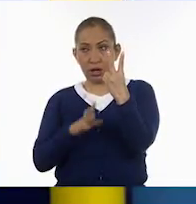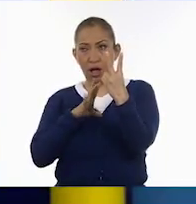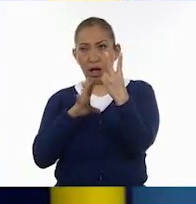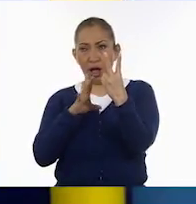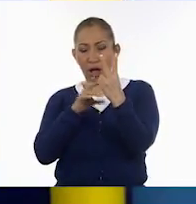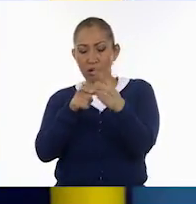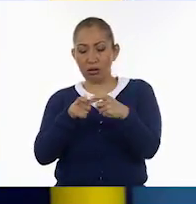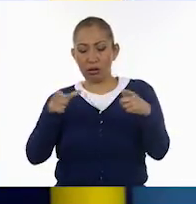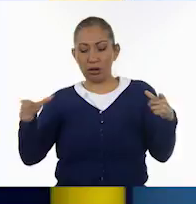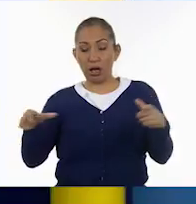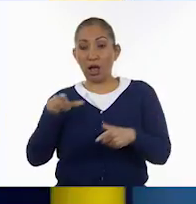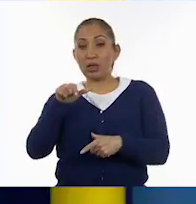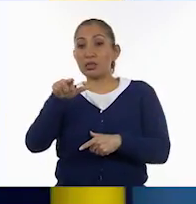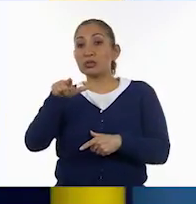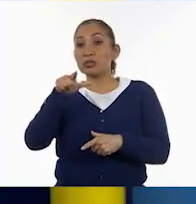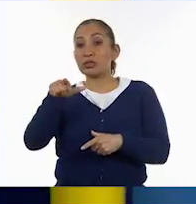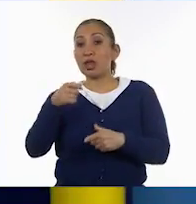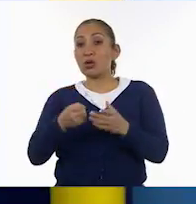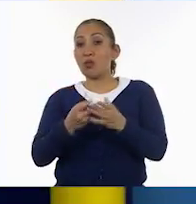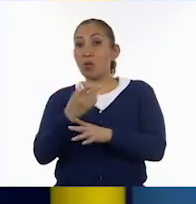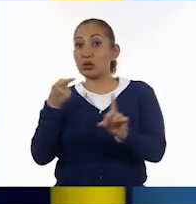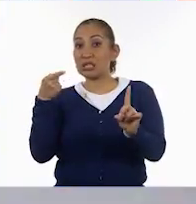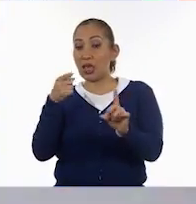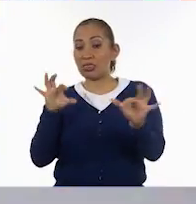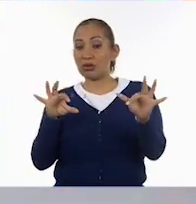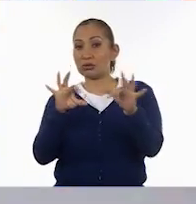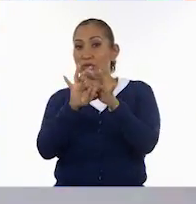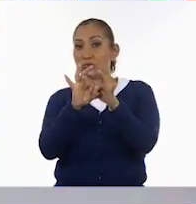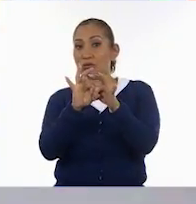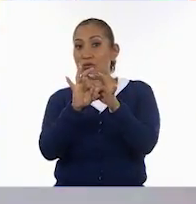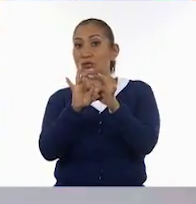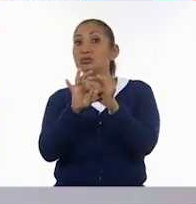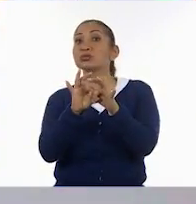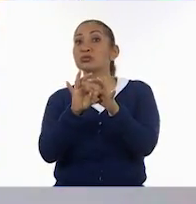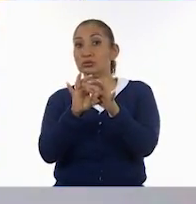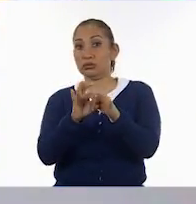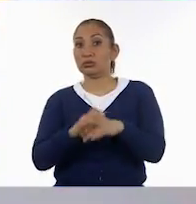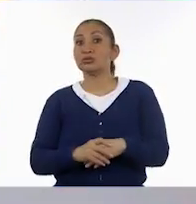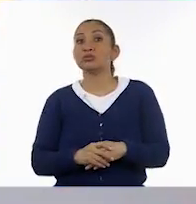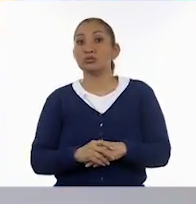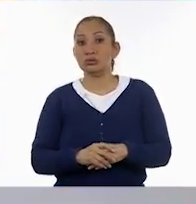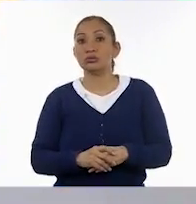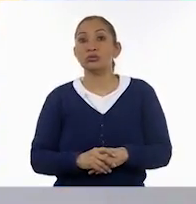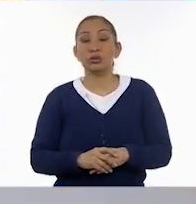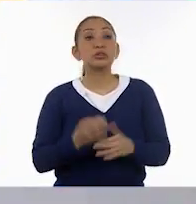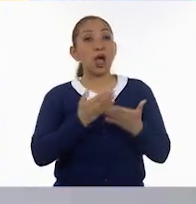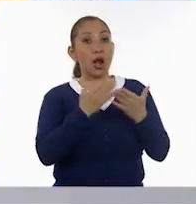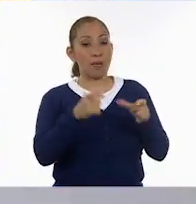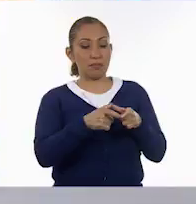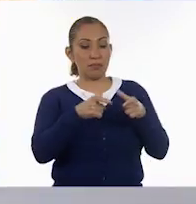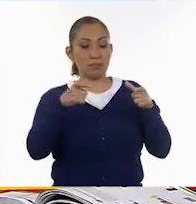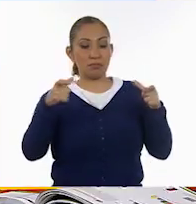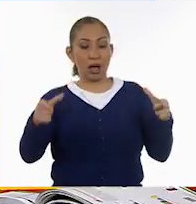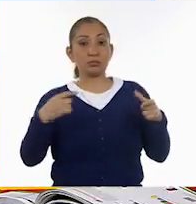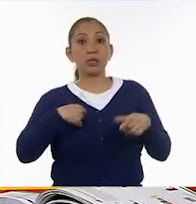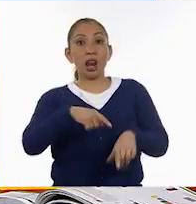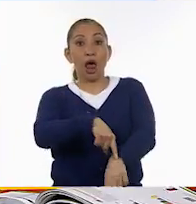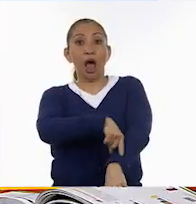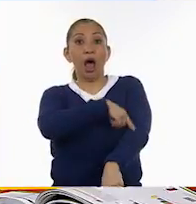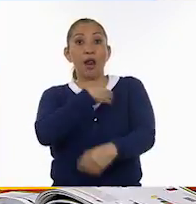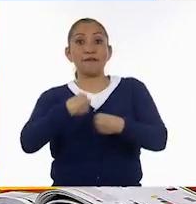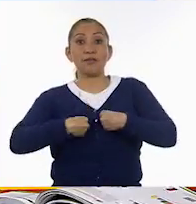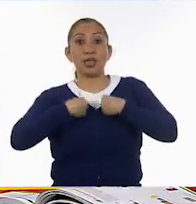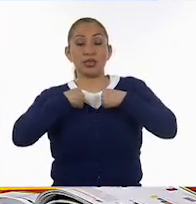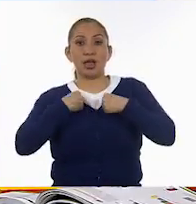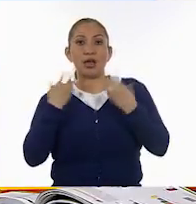habemos 17 integrantes directos. Imagínate, sí. Y ahora con ese aumento en la esperanza de vida,